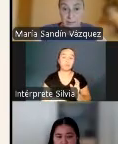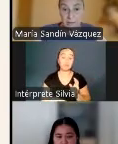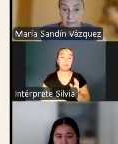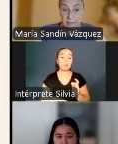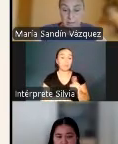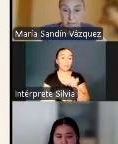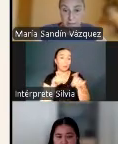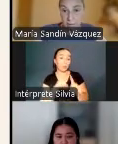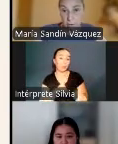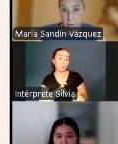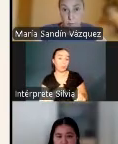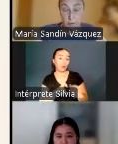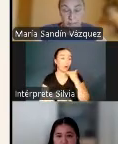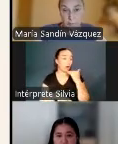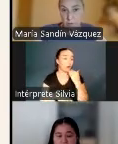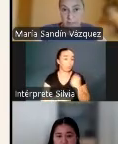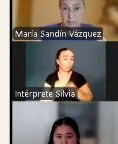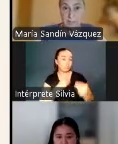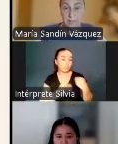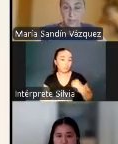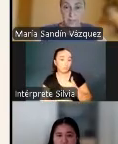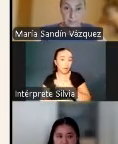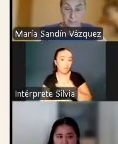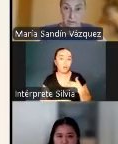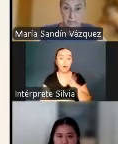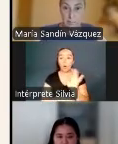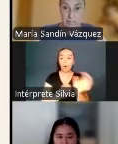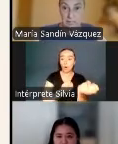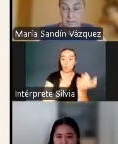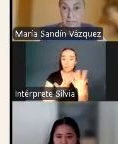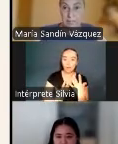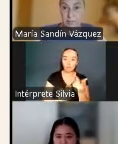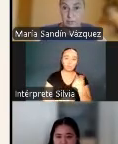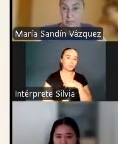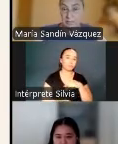pregunta que nos querráis hacer o comentario, pues que estamos aquí para contestar.